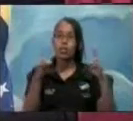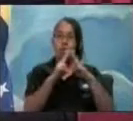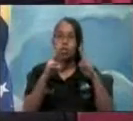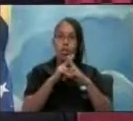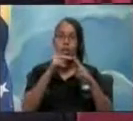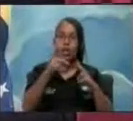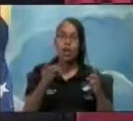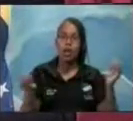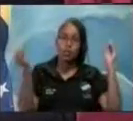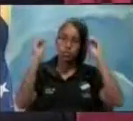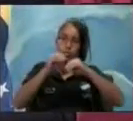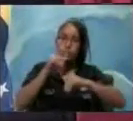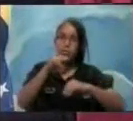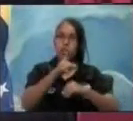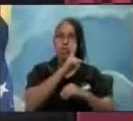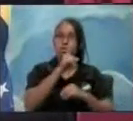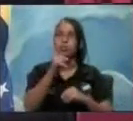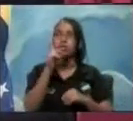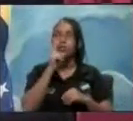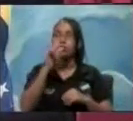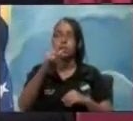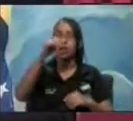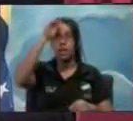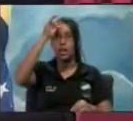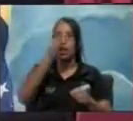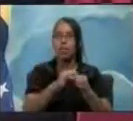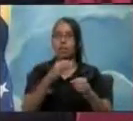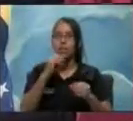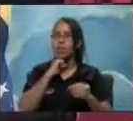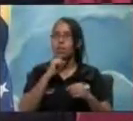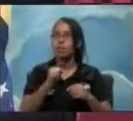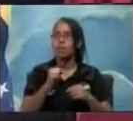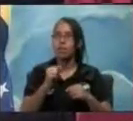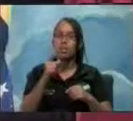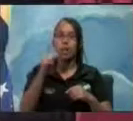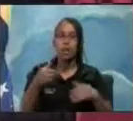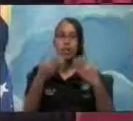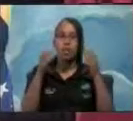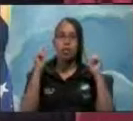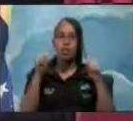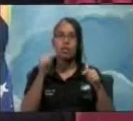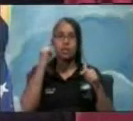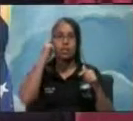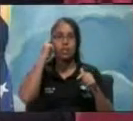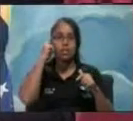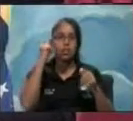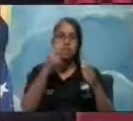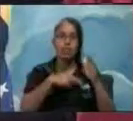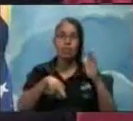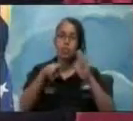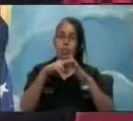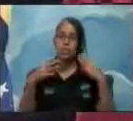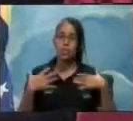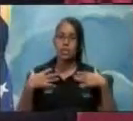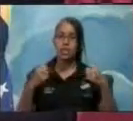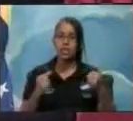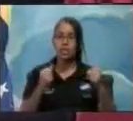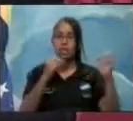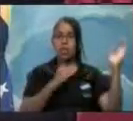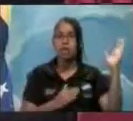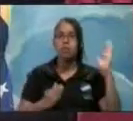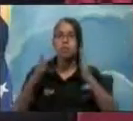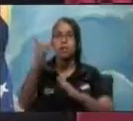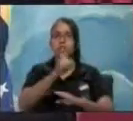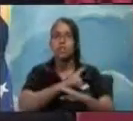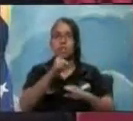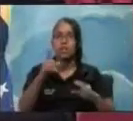ha confirmado su nombre, y la fe que es por él ha dado a este esta completa sanidad en presencia